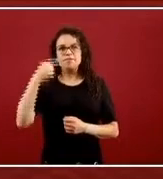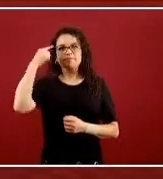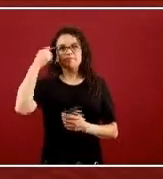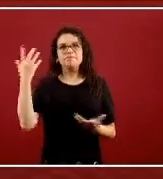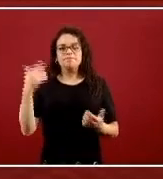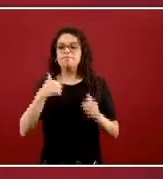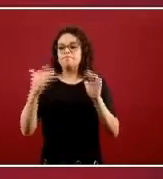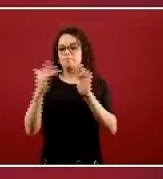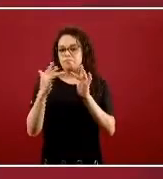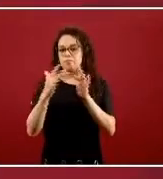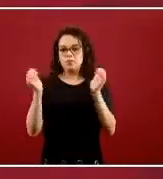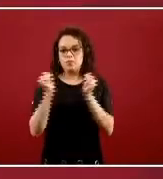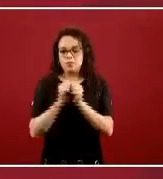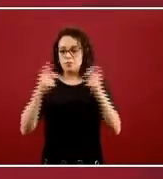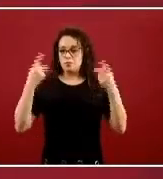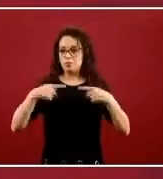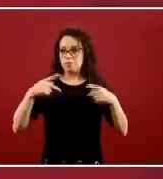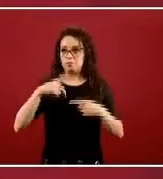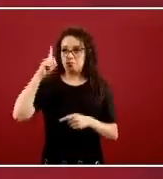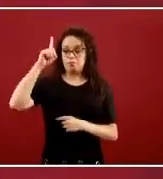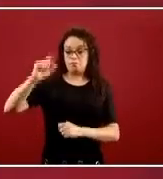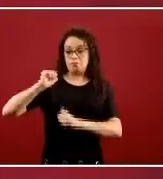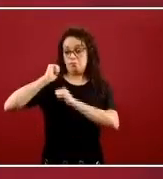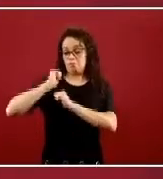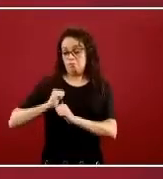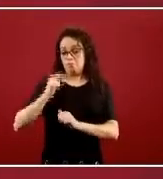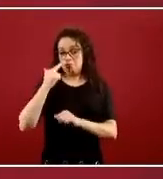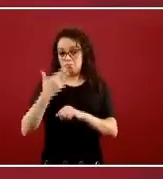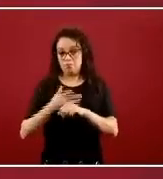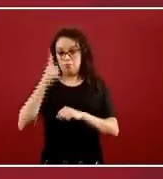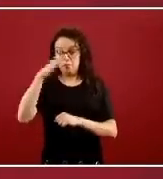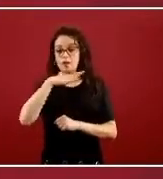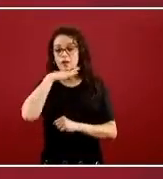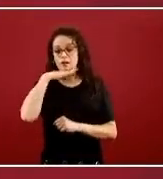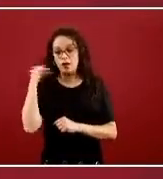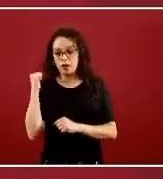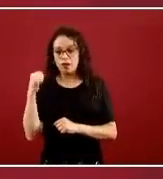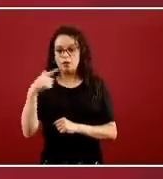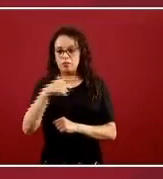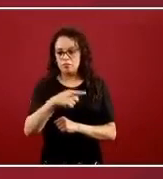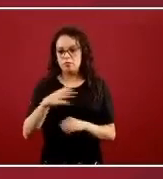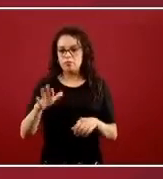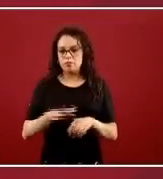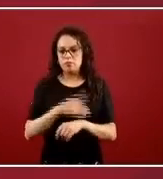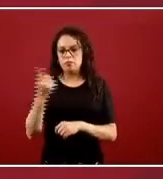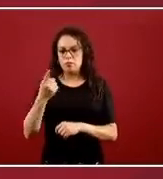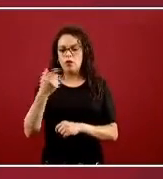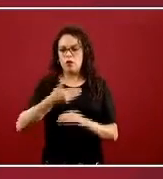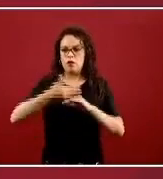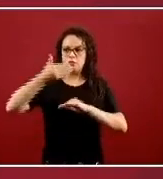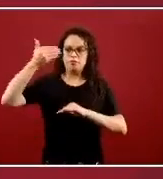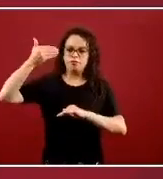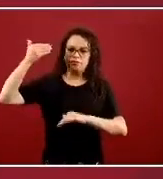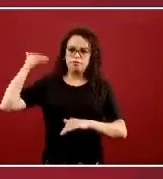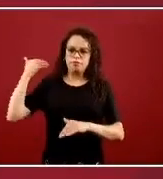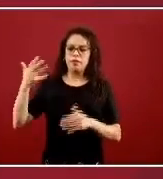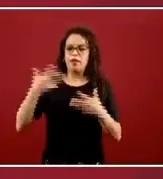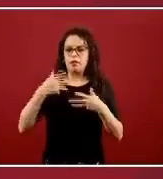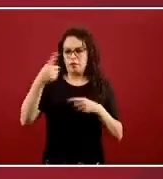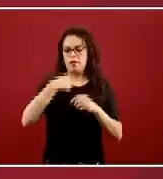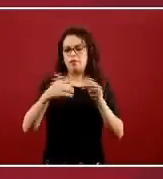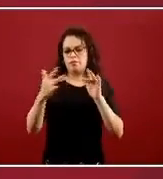alemanas. Tenemos en algunos casos lazos de colaboración científica de otras experiencias de vida,